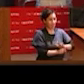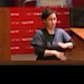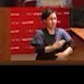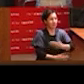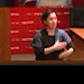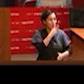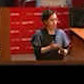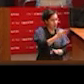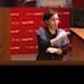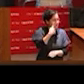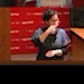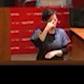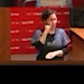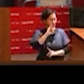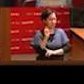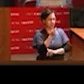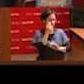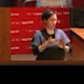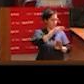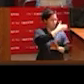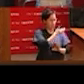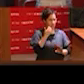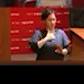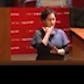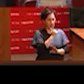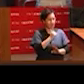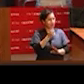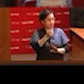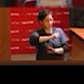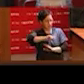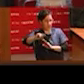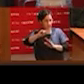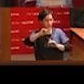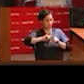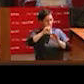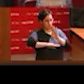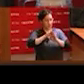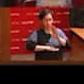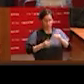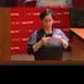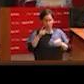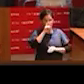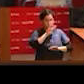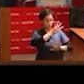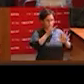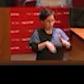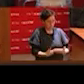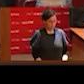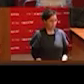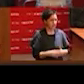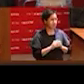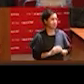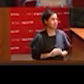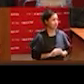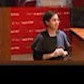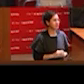tan exitosa que se ha venido manteniendo en en el desarrollo de este tipo de programas desde el año 98 por